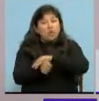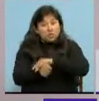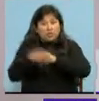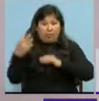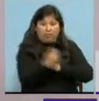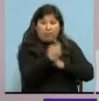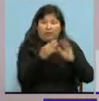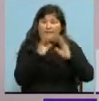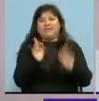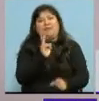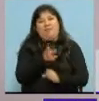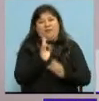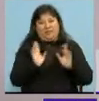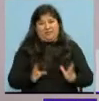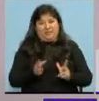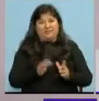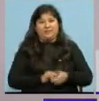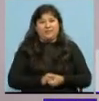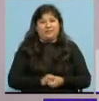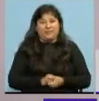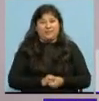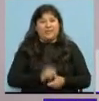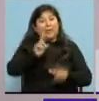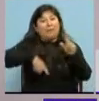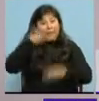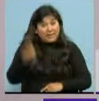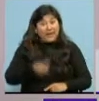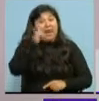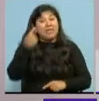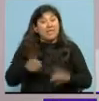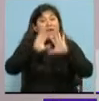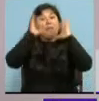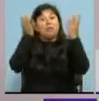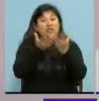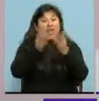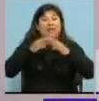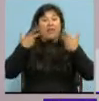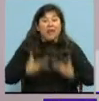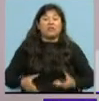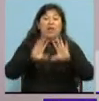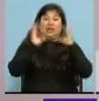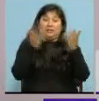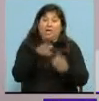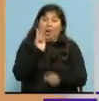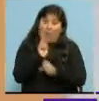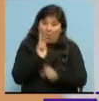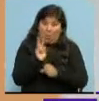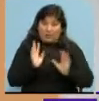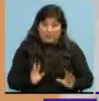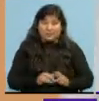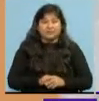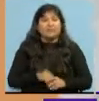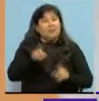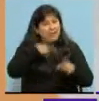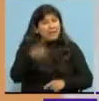mundial del ambiente es bueno que se haga este tipo de reflexión para salir a la calle si llegamos a estar en la explanada